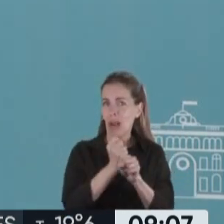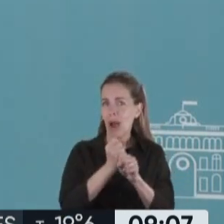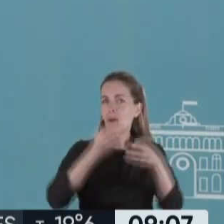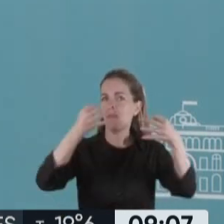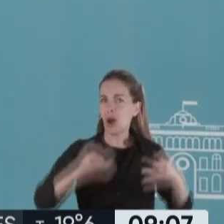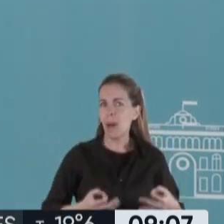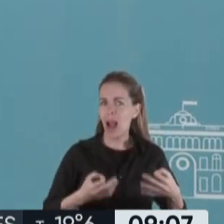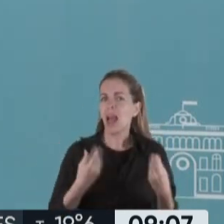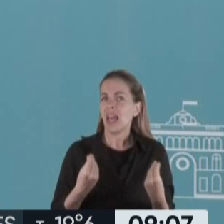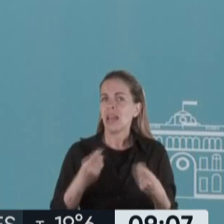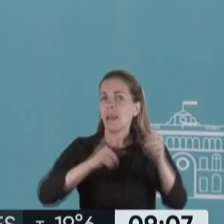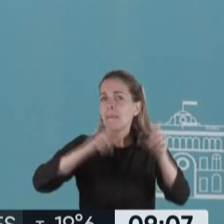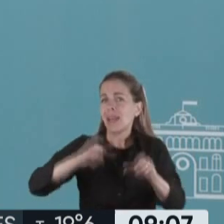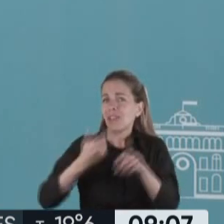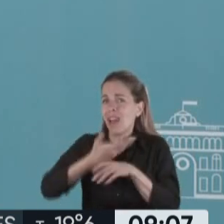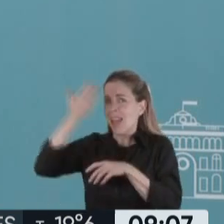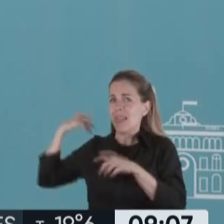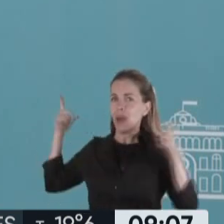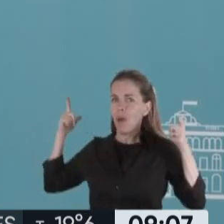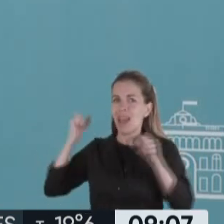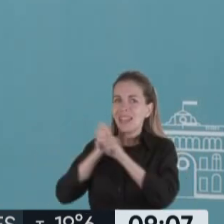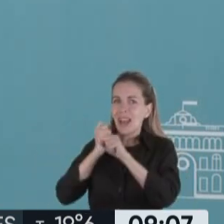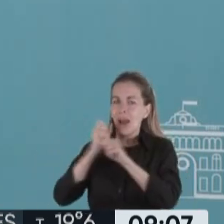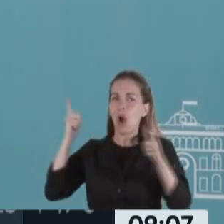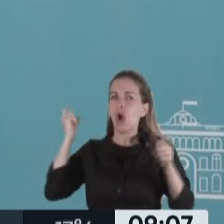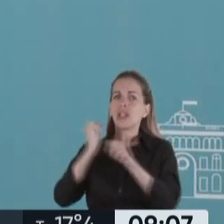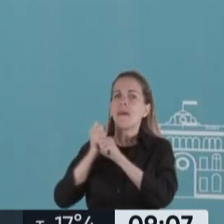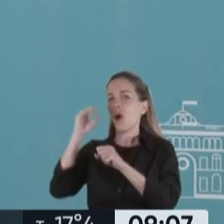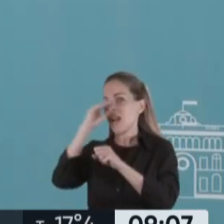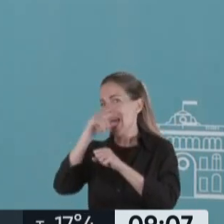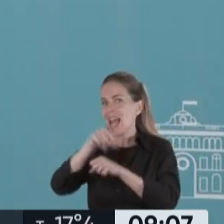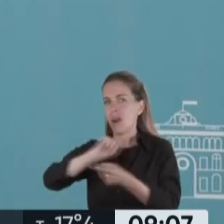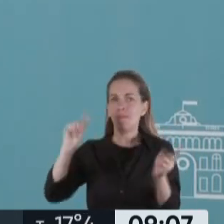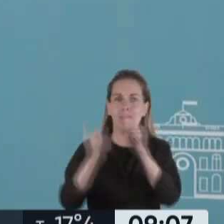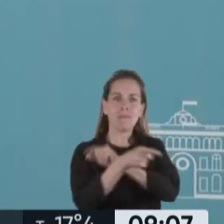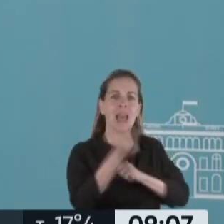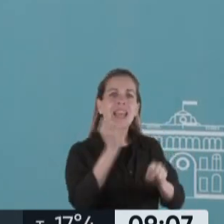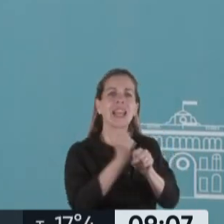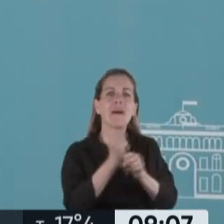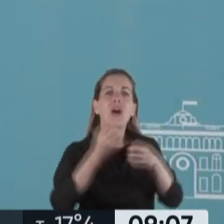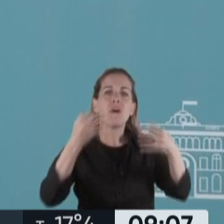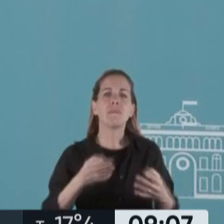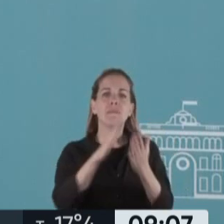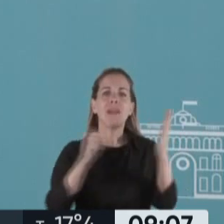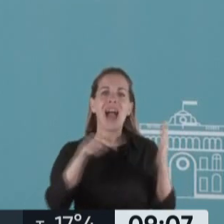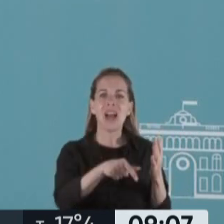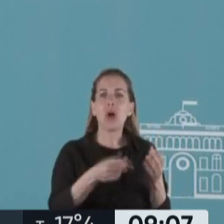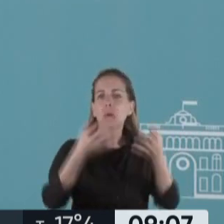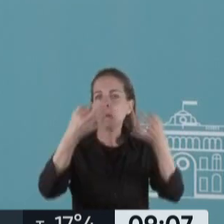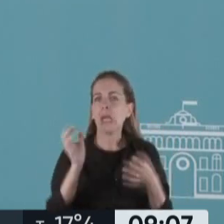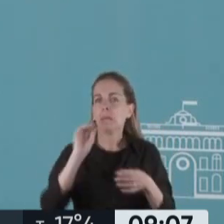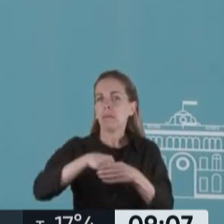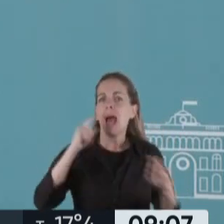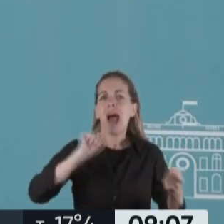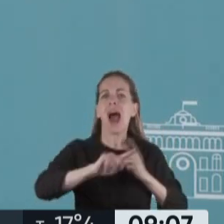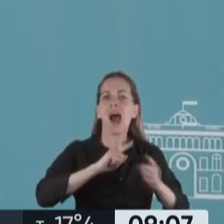esos trabajadores que estaban en la economía informal o que estaban desempleados pasen a tener trabajo formal y por tanto estar dentro de las convenciones colectivas